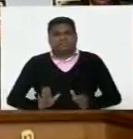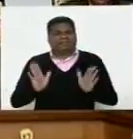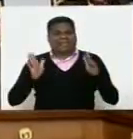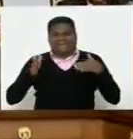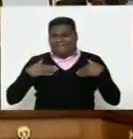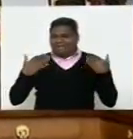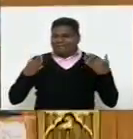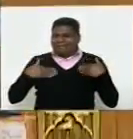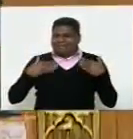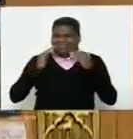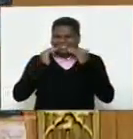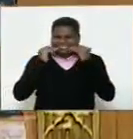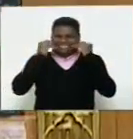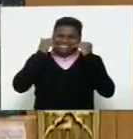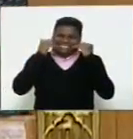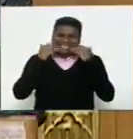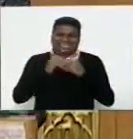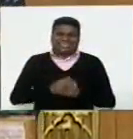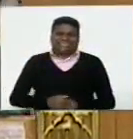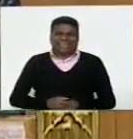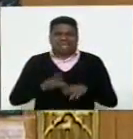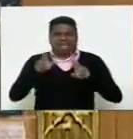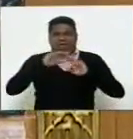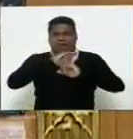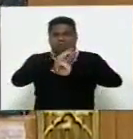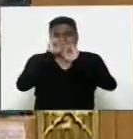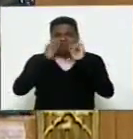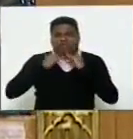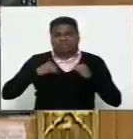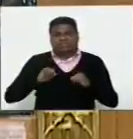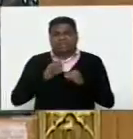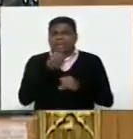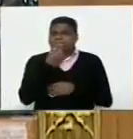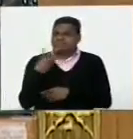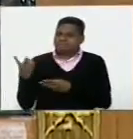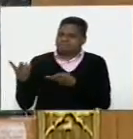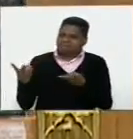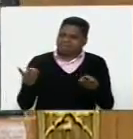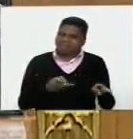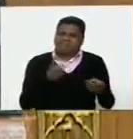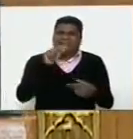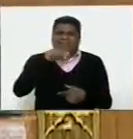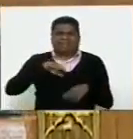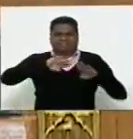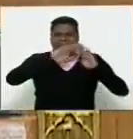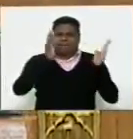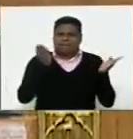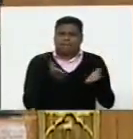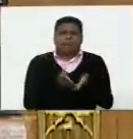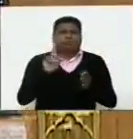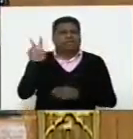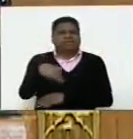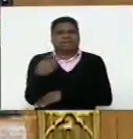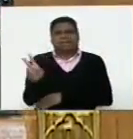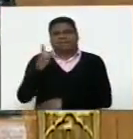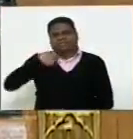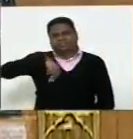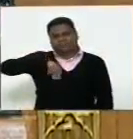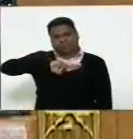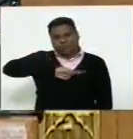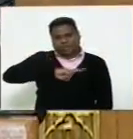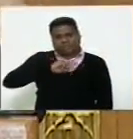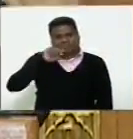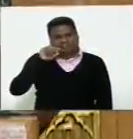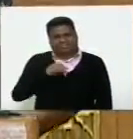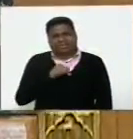alegría, con felicidad, que tienen derecho a la bienvenida a este mundo, a esta patria nuestra.